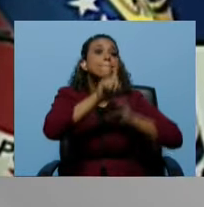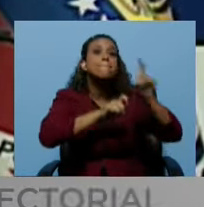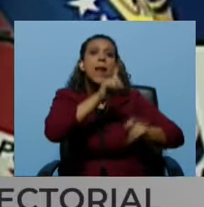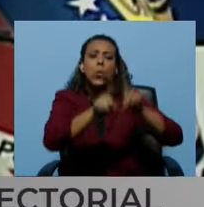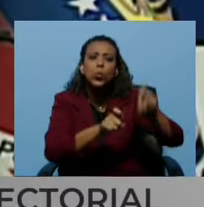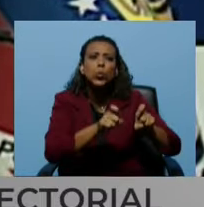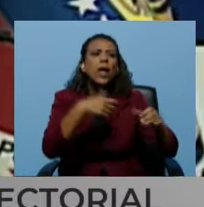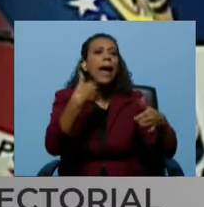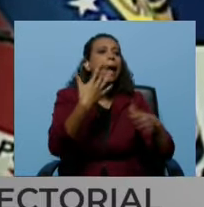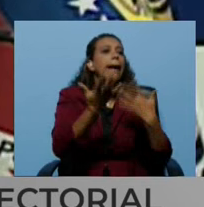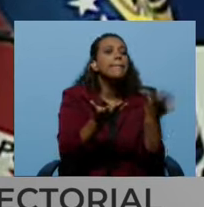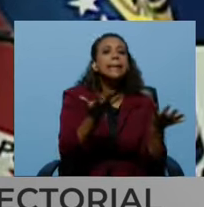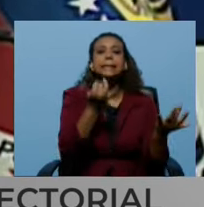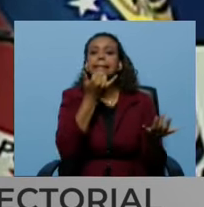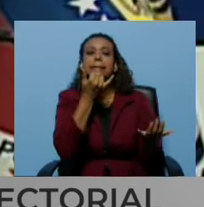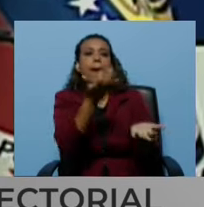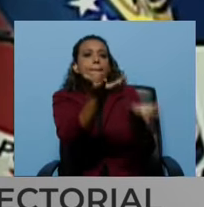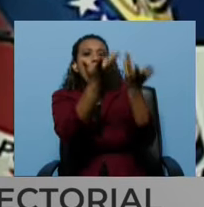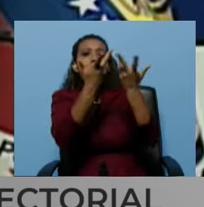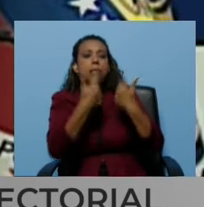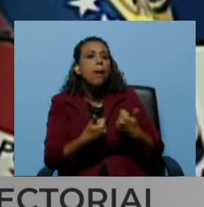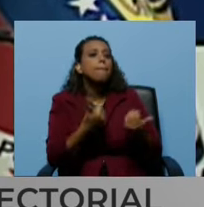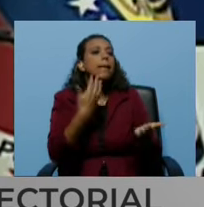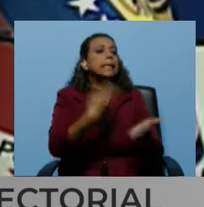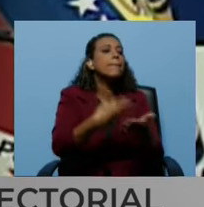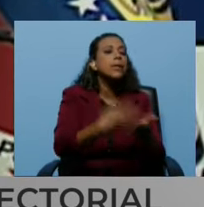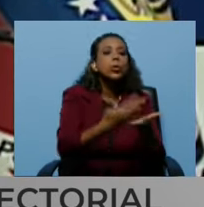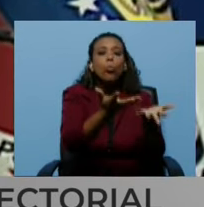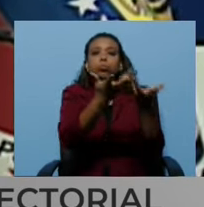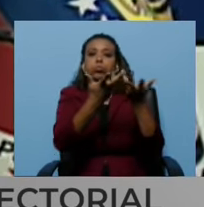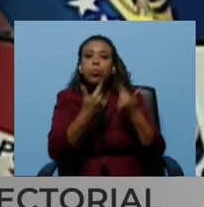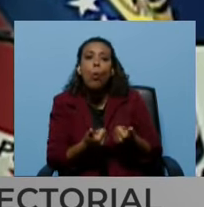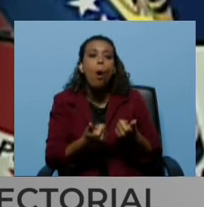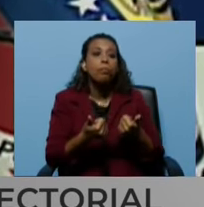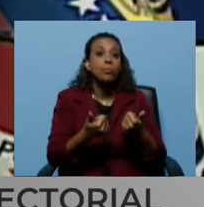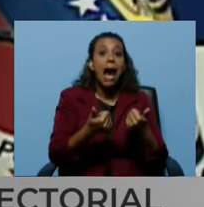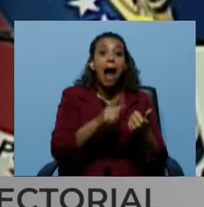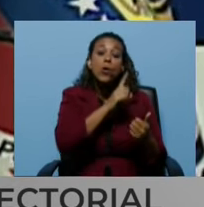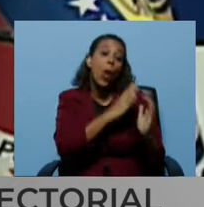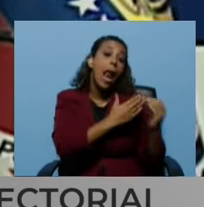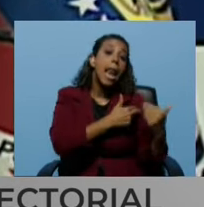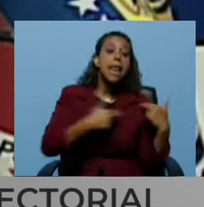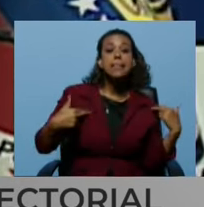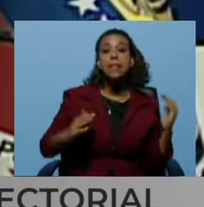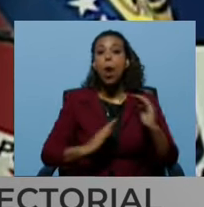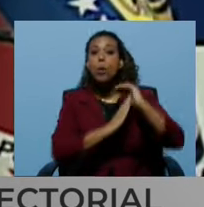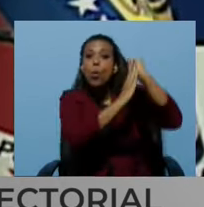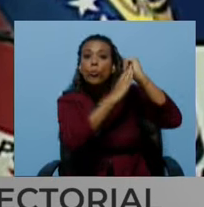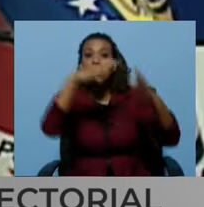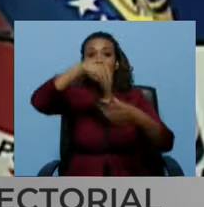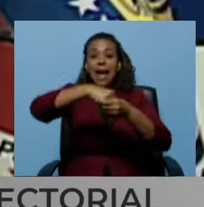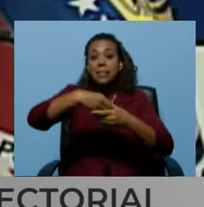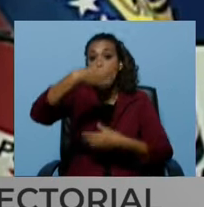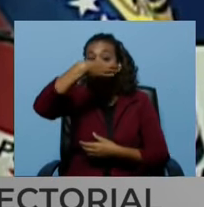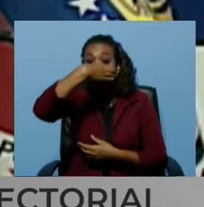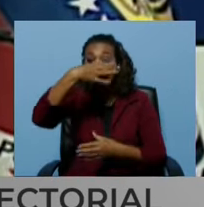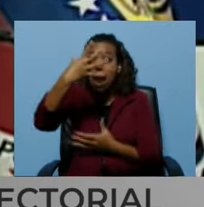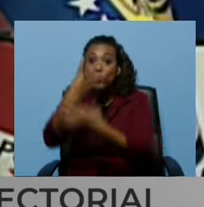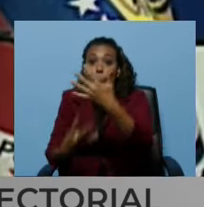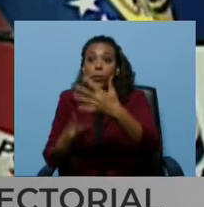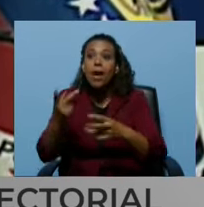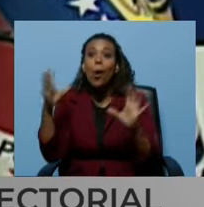investigación completa de este tema, comienzan a aparecer los pranes con vínculos